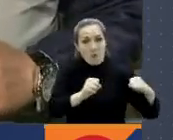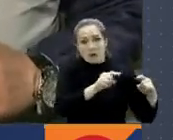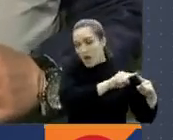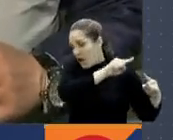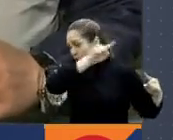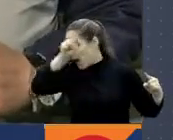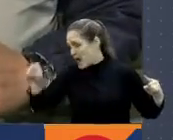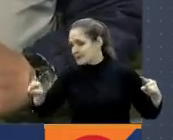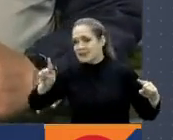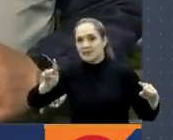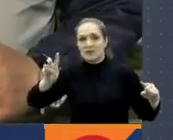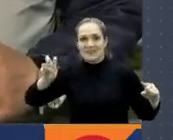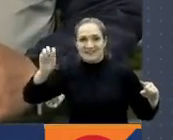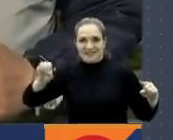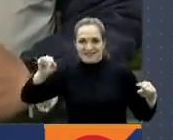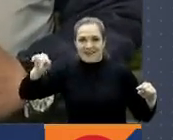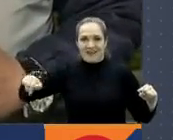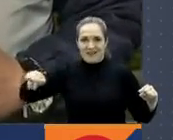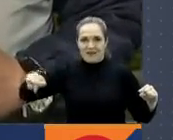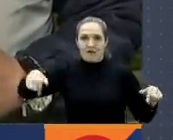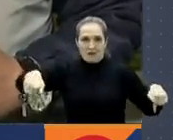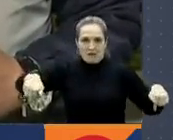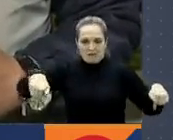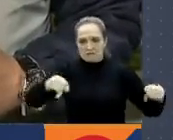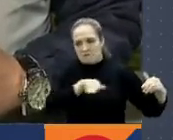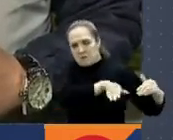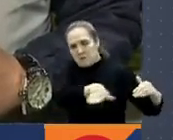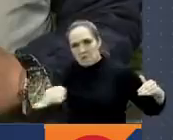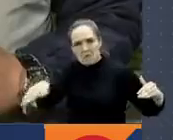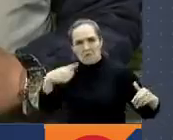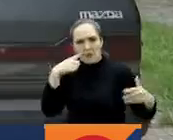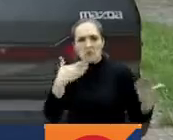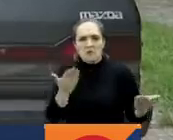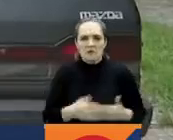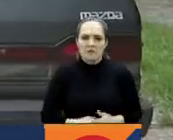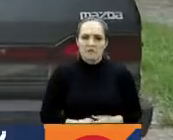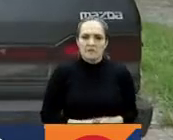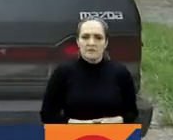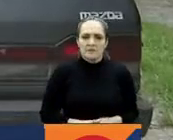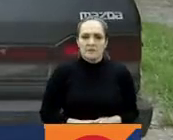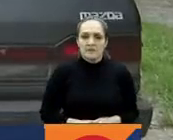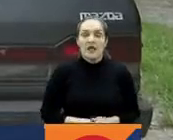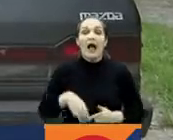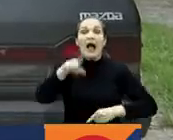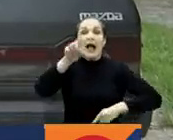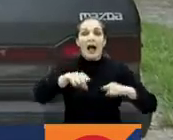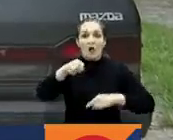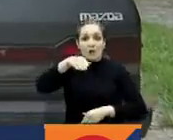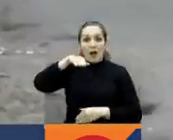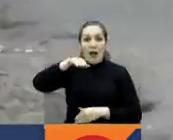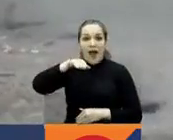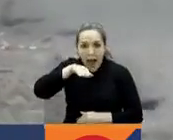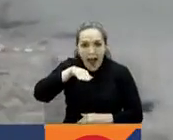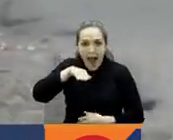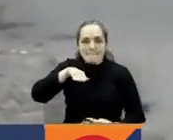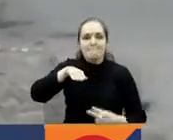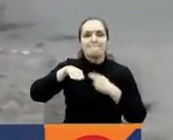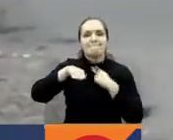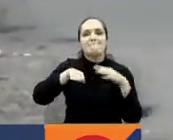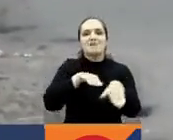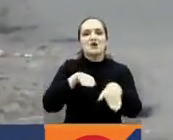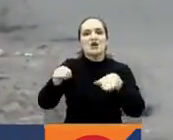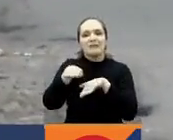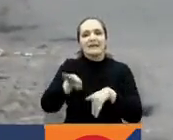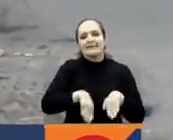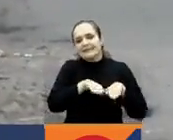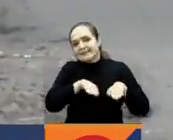puente de la 170 donde nos encontramos en este momento. Veamos el informe. Algunos conductores tuvieron que esperar por varias horas para poder ingresar